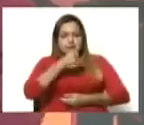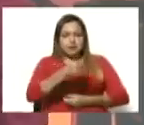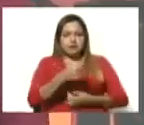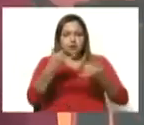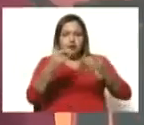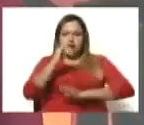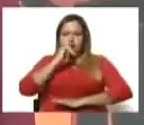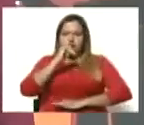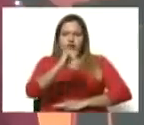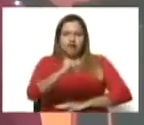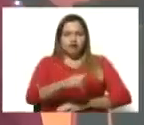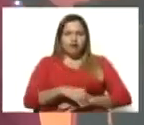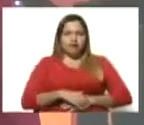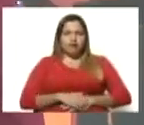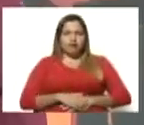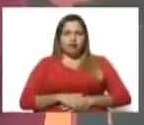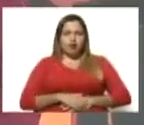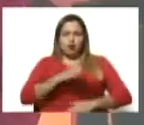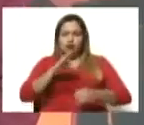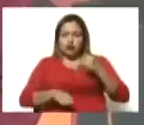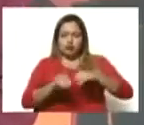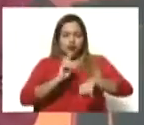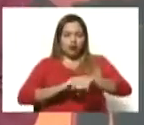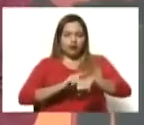Nos vamos con información de última hora.